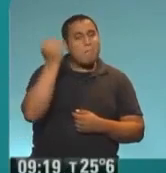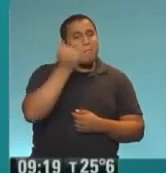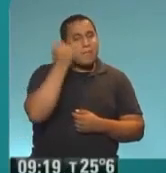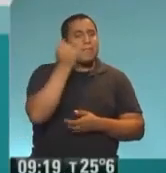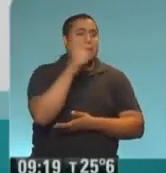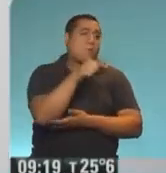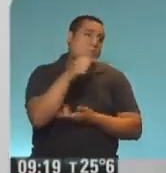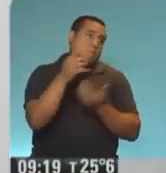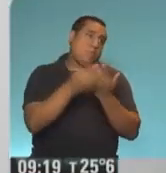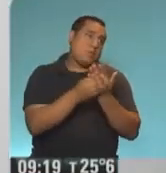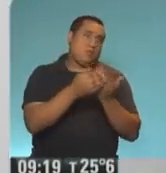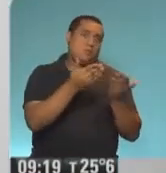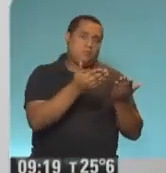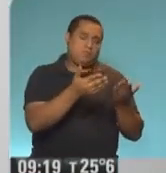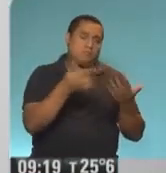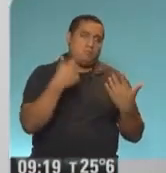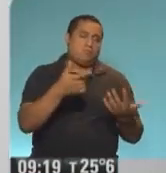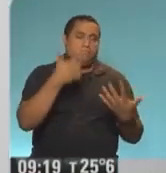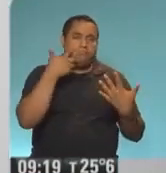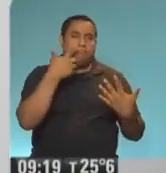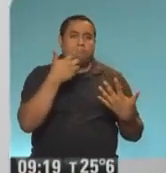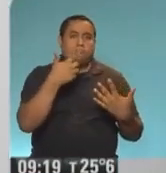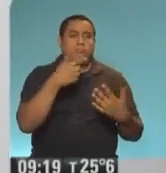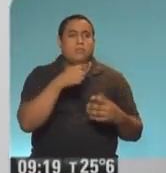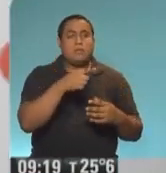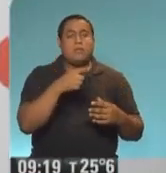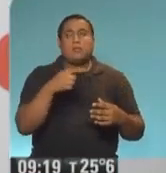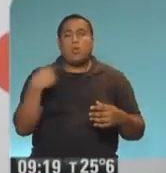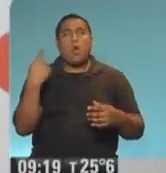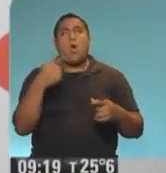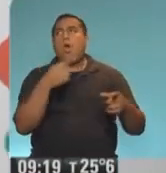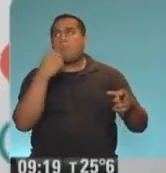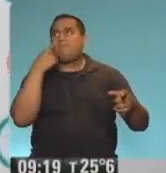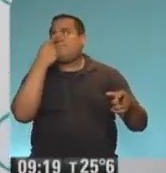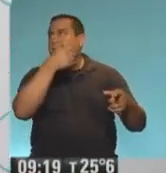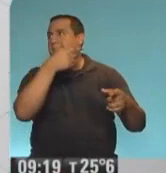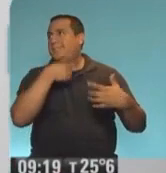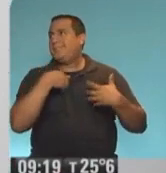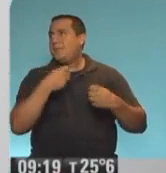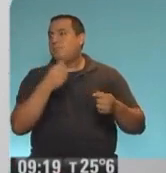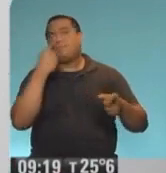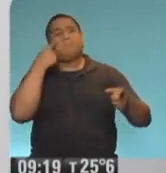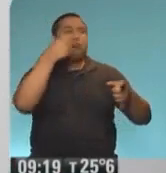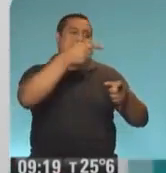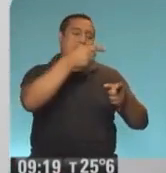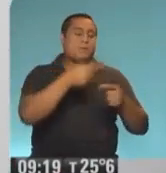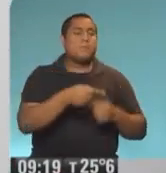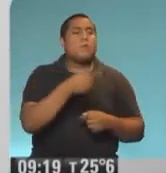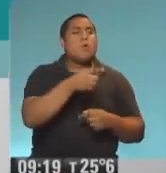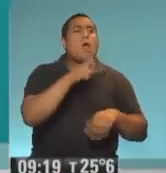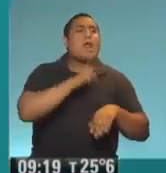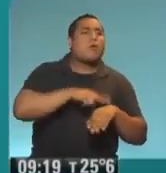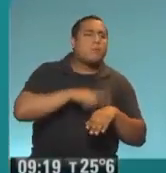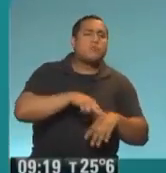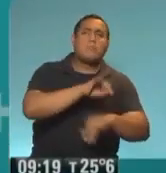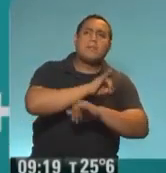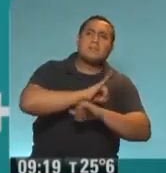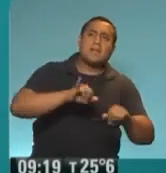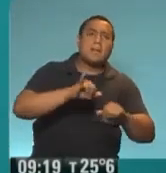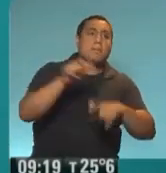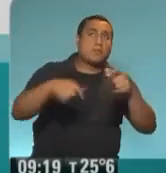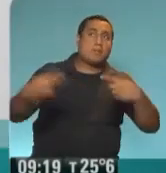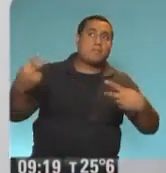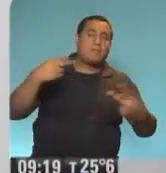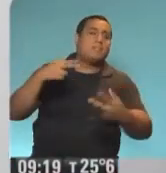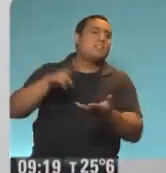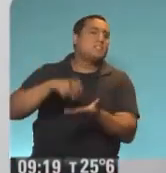usted simboliza mucho de lo que tiene que ver con la salud de los argentinos, le diría. Su mensaje, su recomendación a quienes nos están mirando